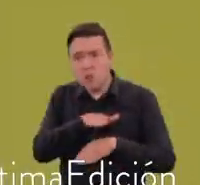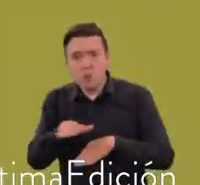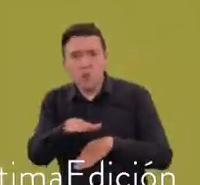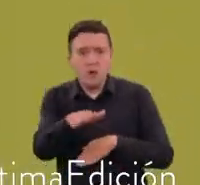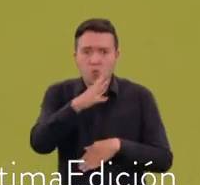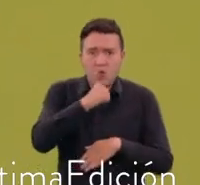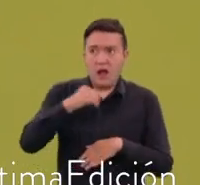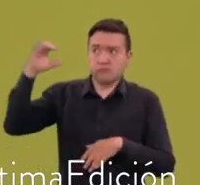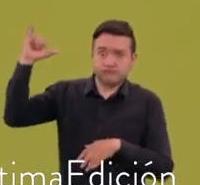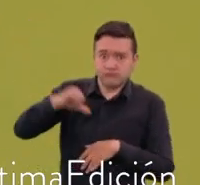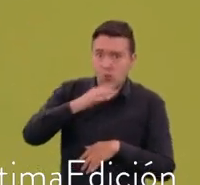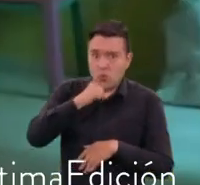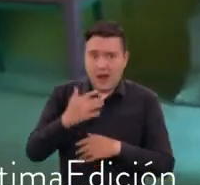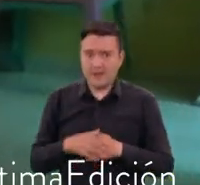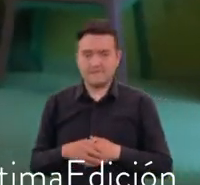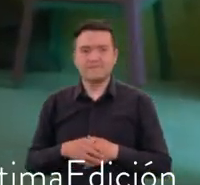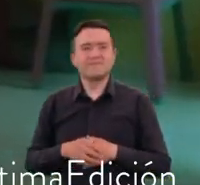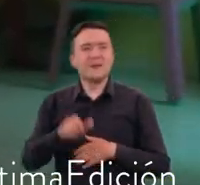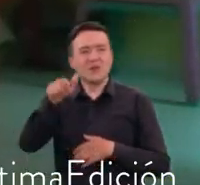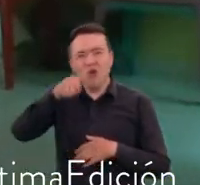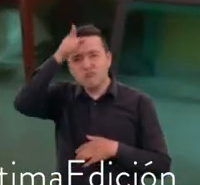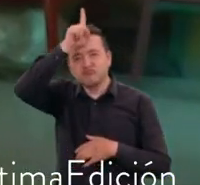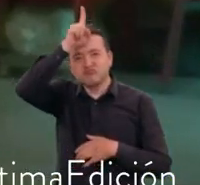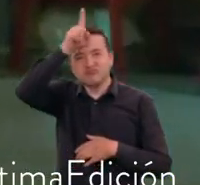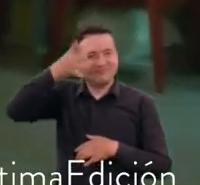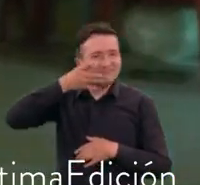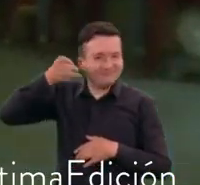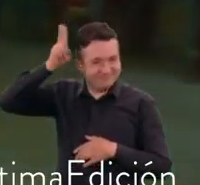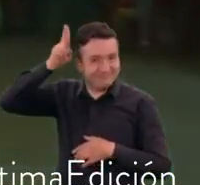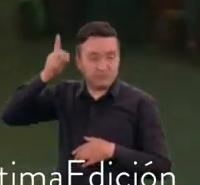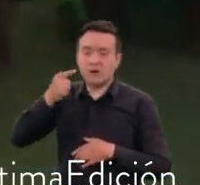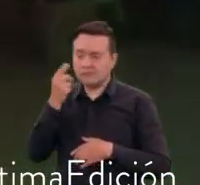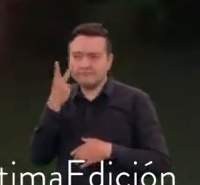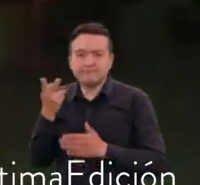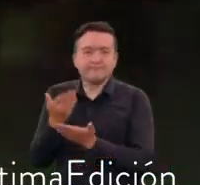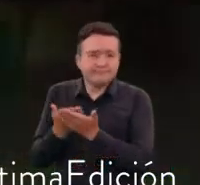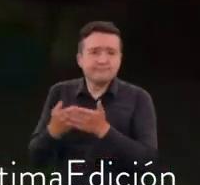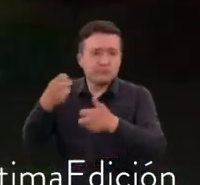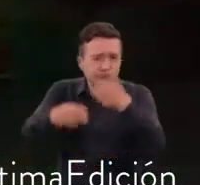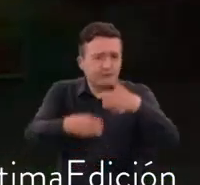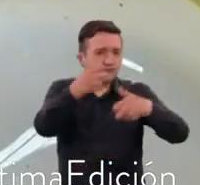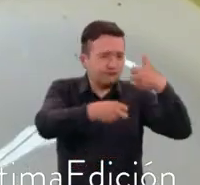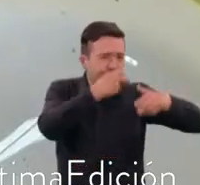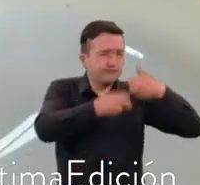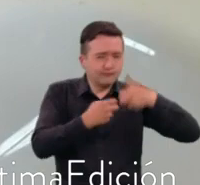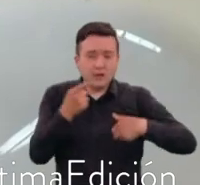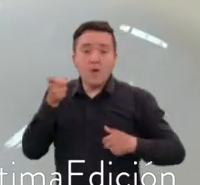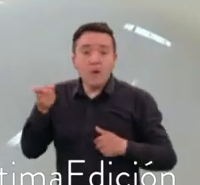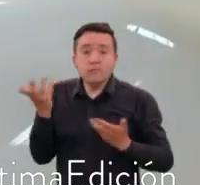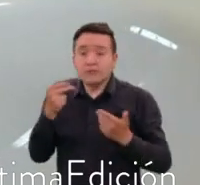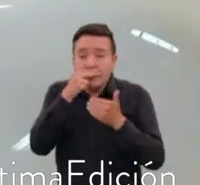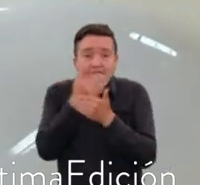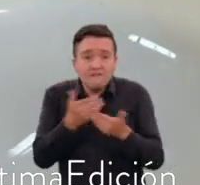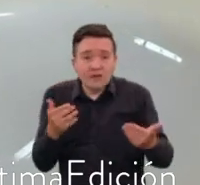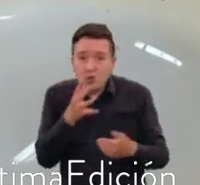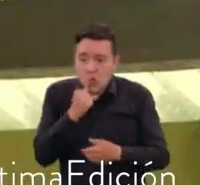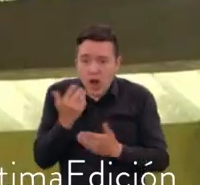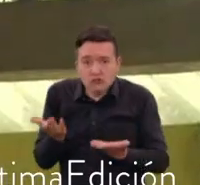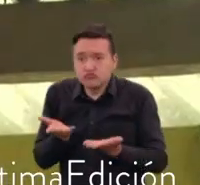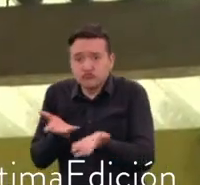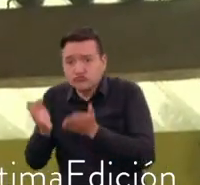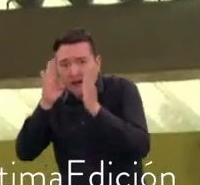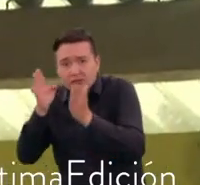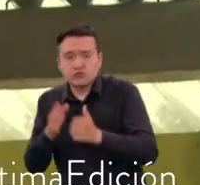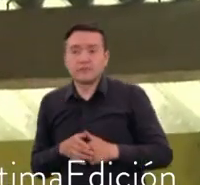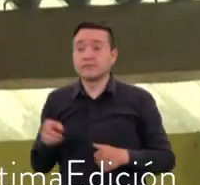caserío dice el cacique hay varias problemáticas entre ellas la de este centro atención a la primera infancia no tenemos conexión de agua